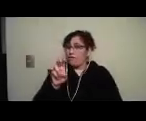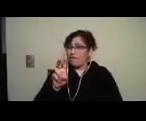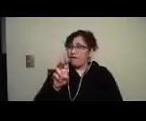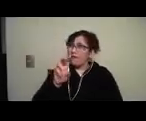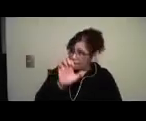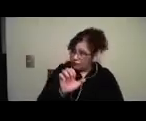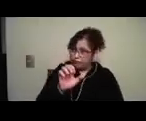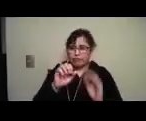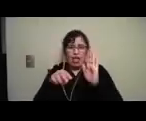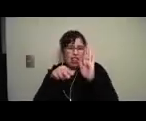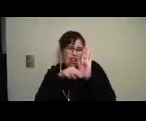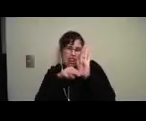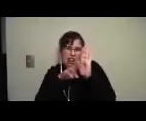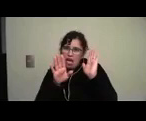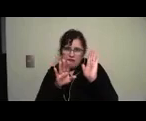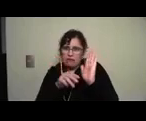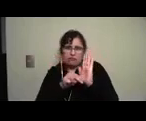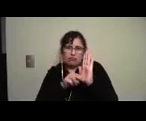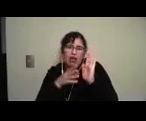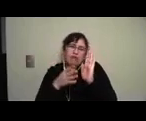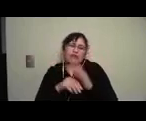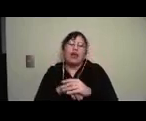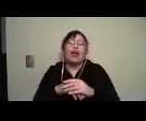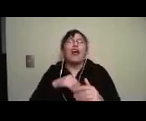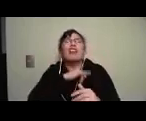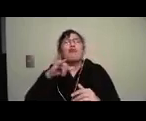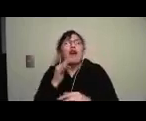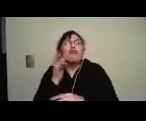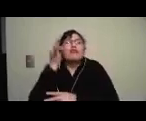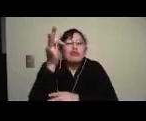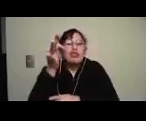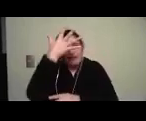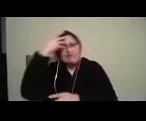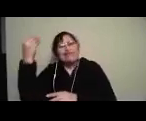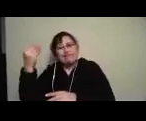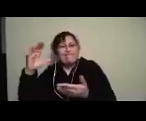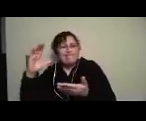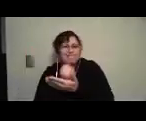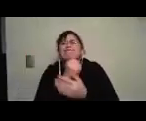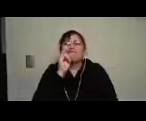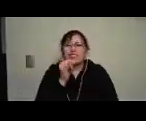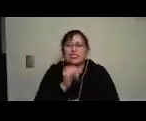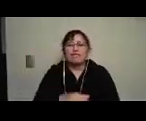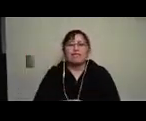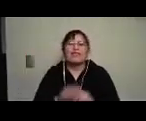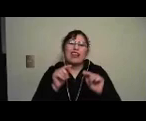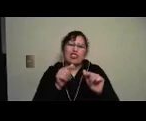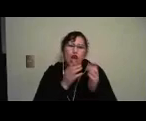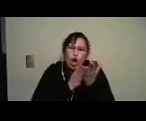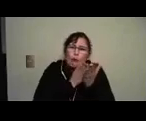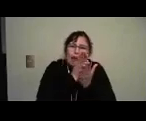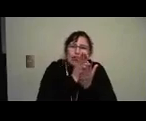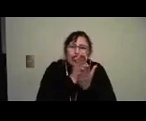correr de los años van a tener en definitiva una demencia, ¿ya? Es como la puerta inicial para la demencia, es